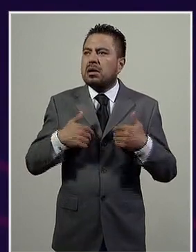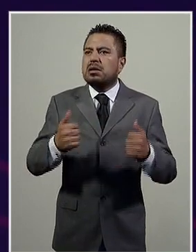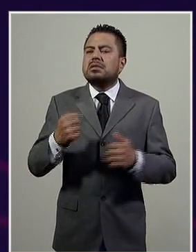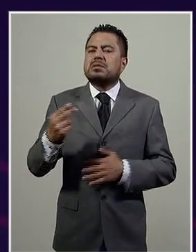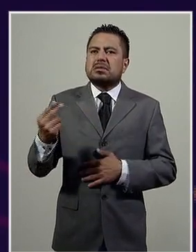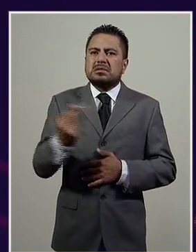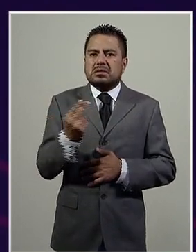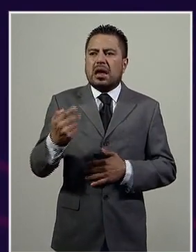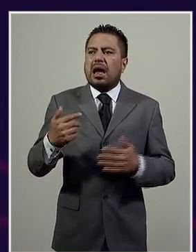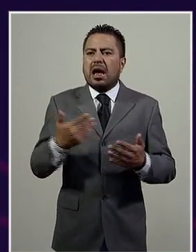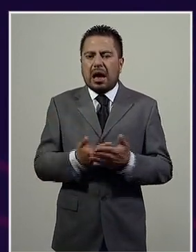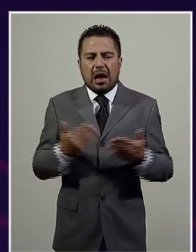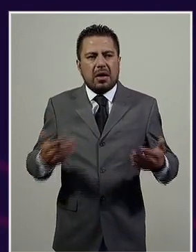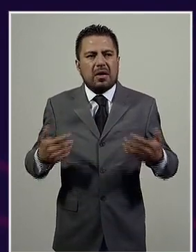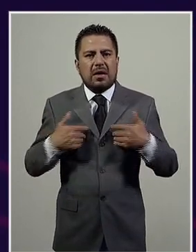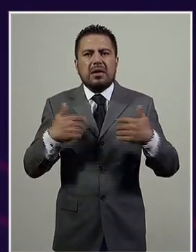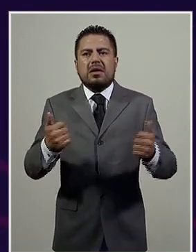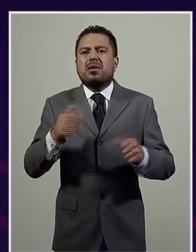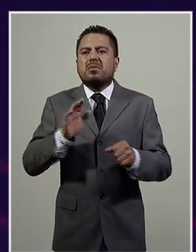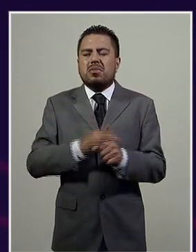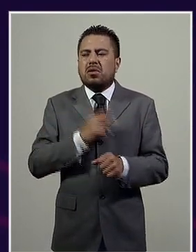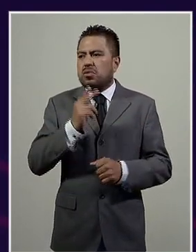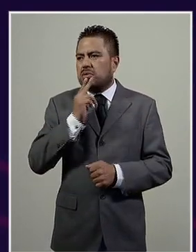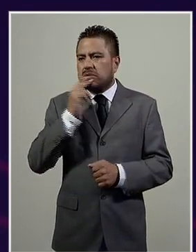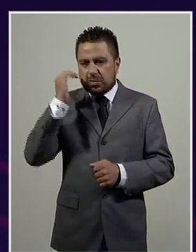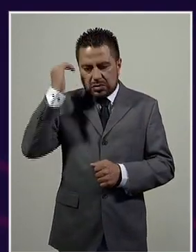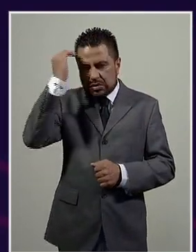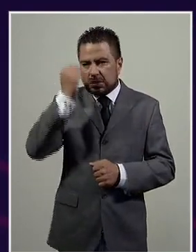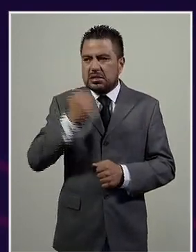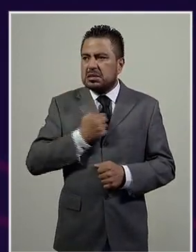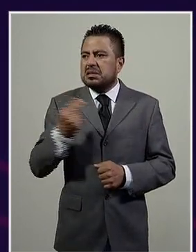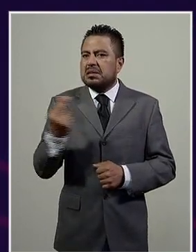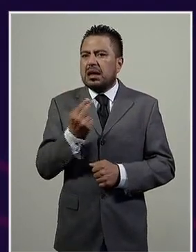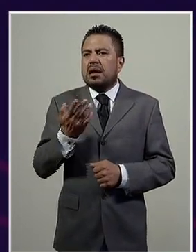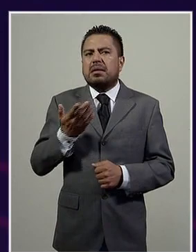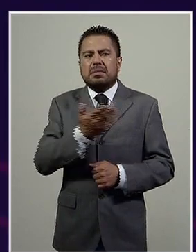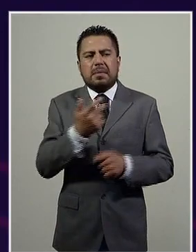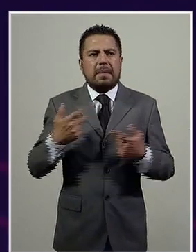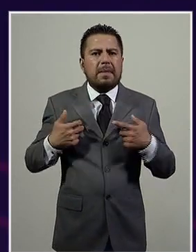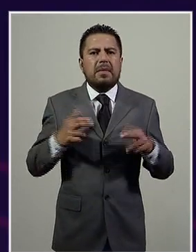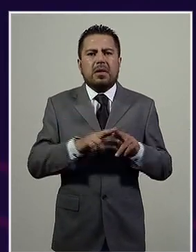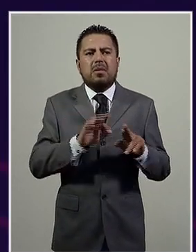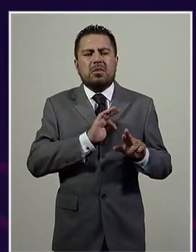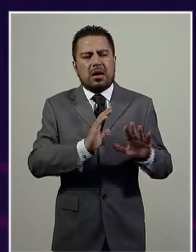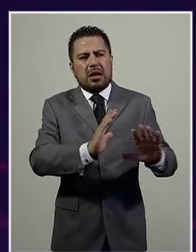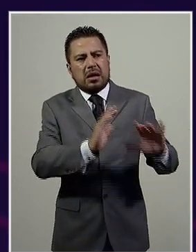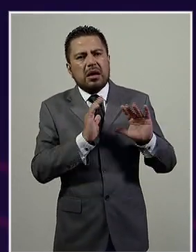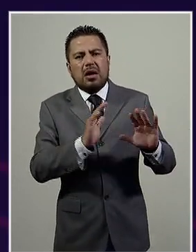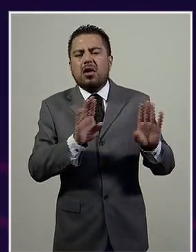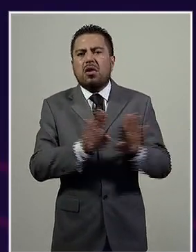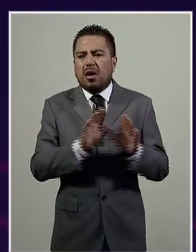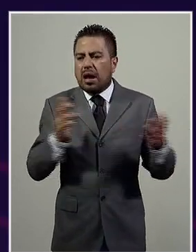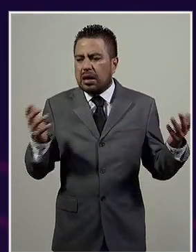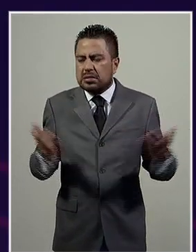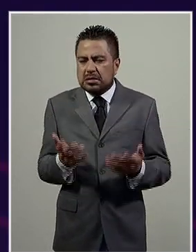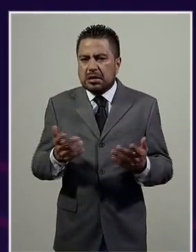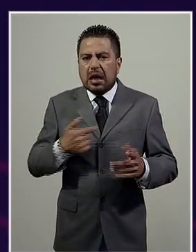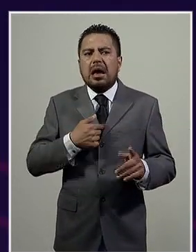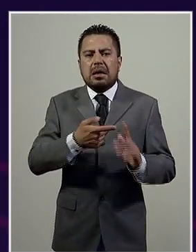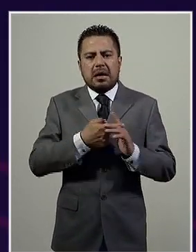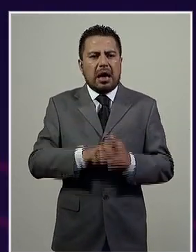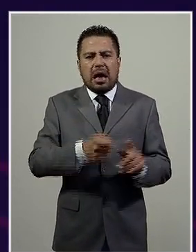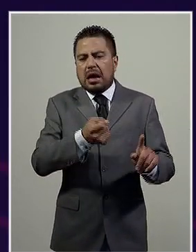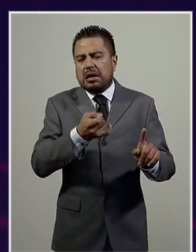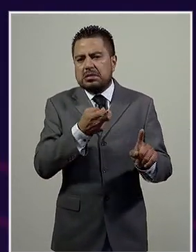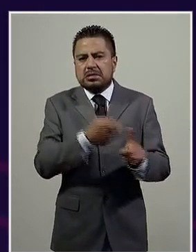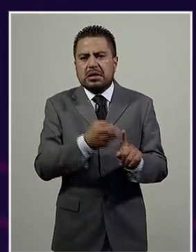necesito. Ahora entiendo por qué usan turbante. Lo necesito. Y le pedí a una maestra que me enseñara a hacérmelo, ¿no? Así fue como yo empecé a usar